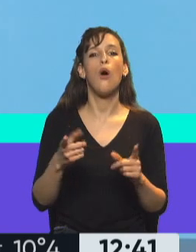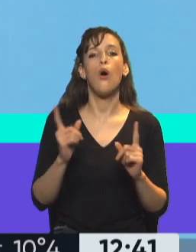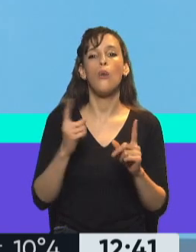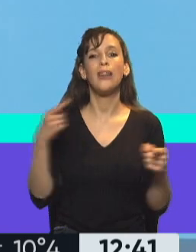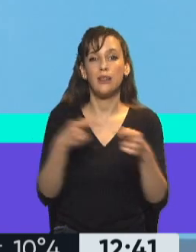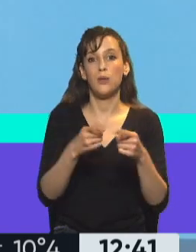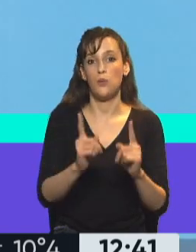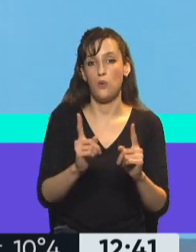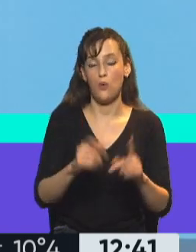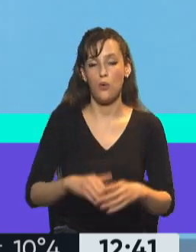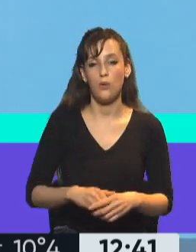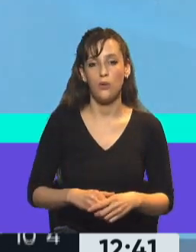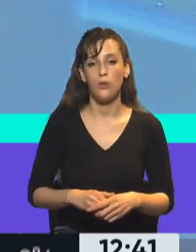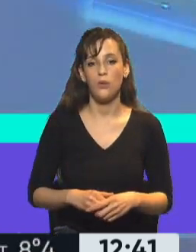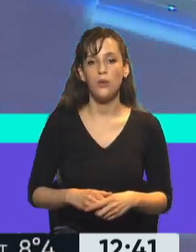dosis restantes.